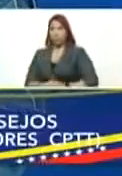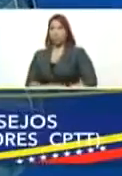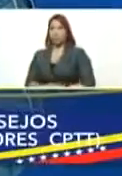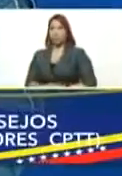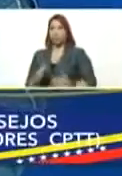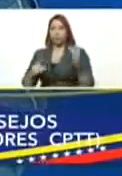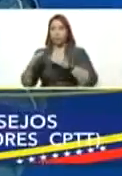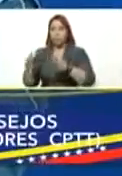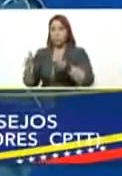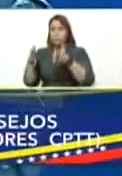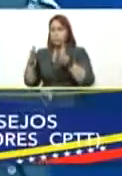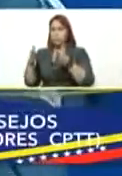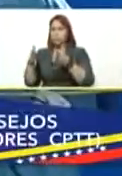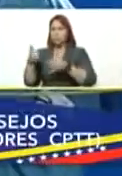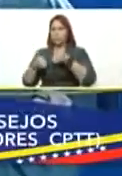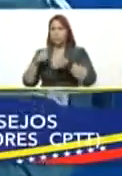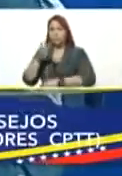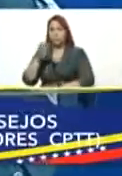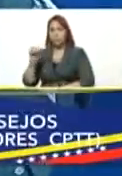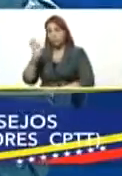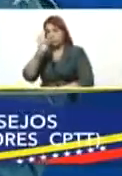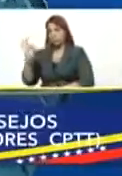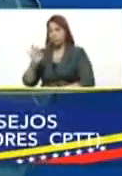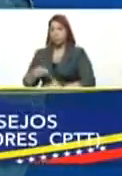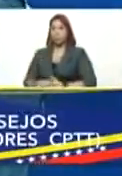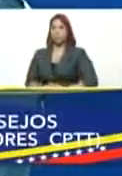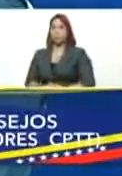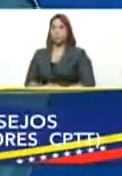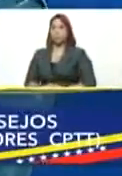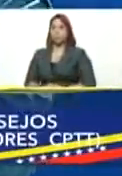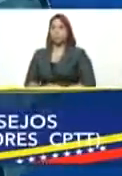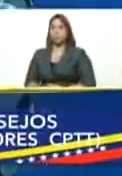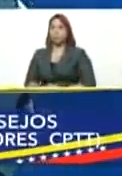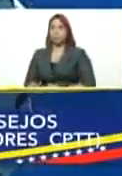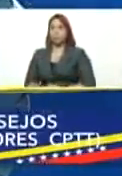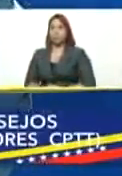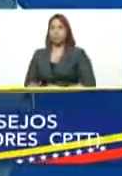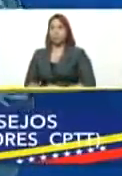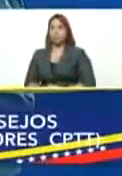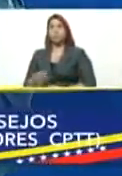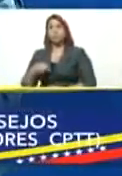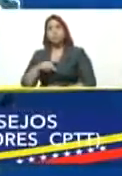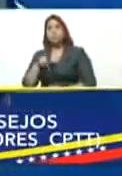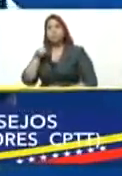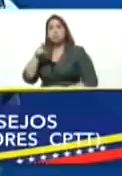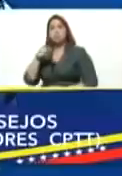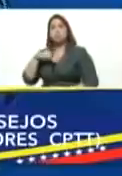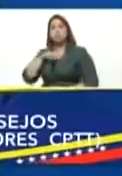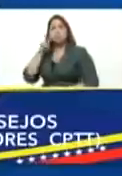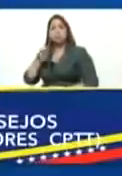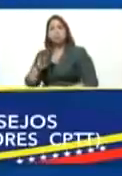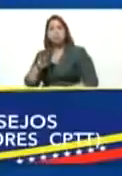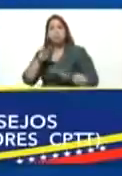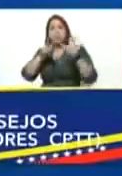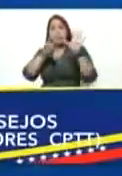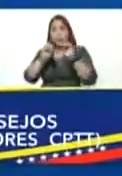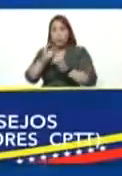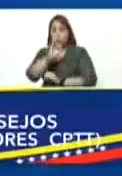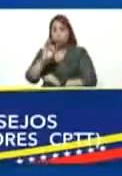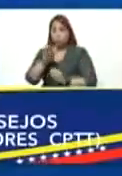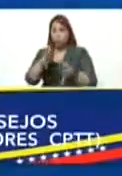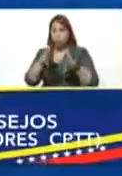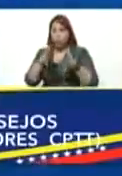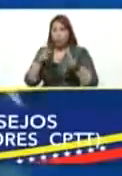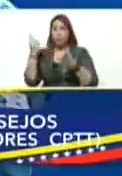las ganancias. Ese 40% de las ganancias, nosotros de allí, del 70% de las ganancias, tenemos